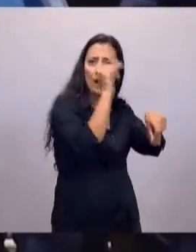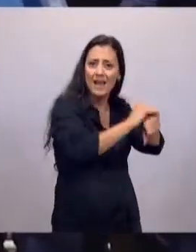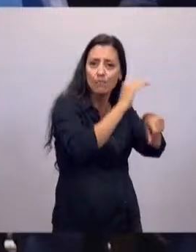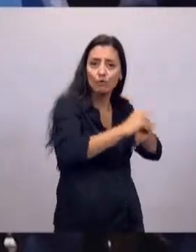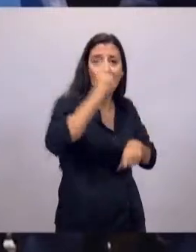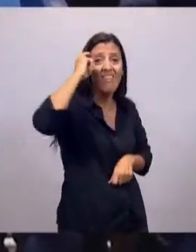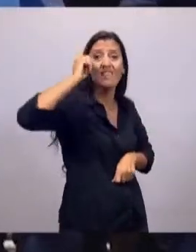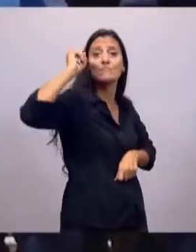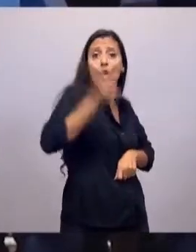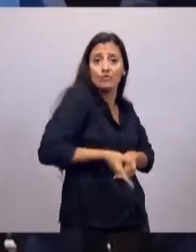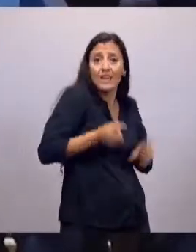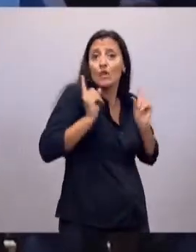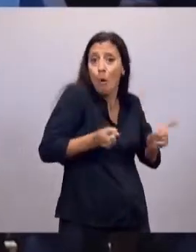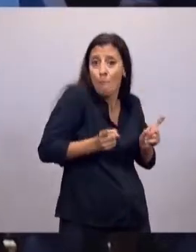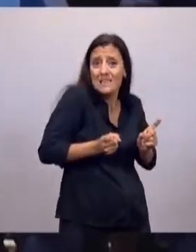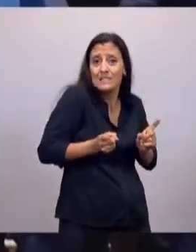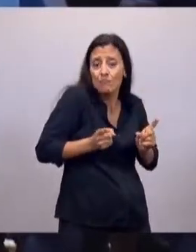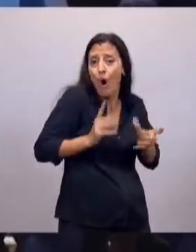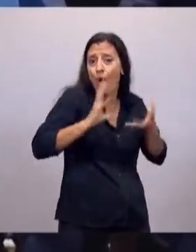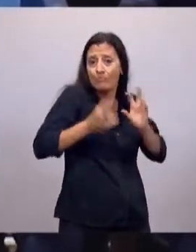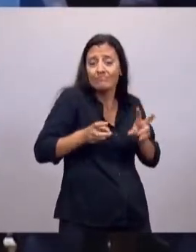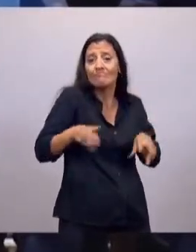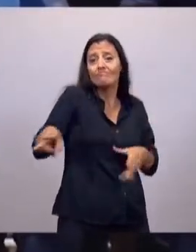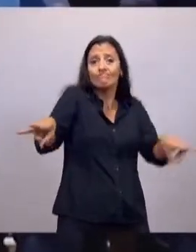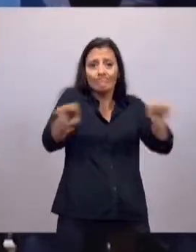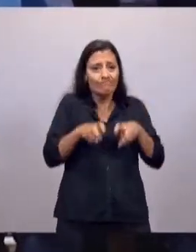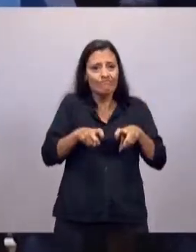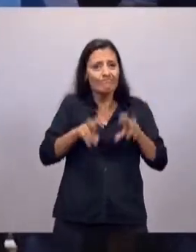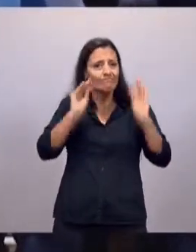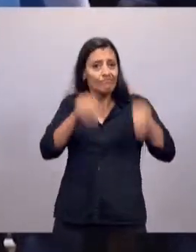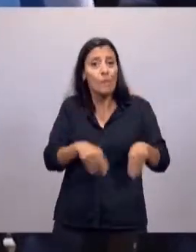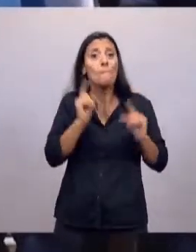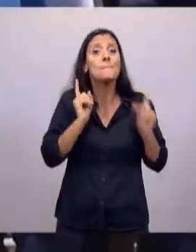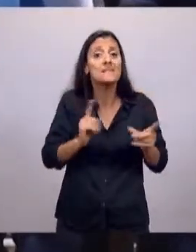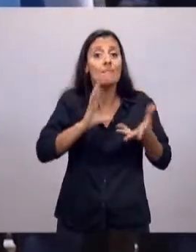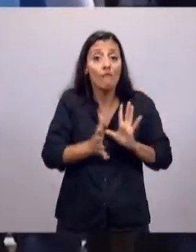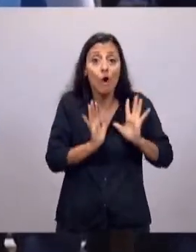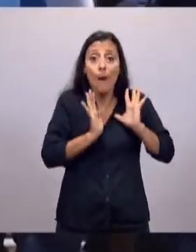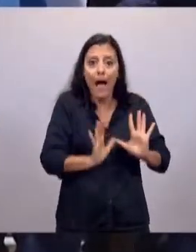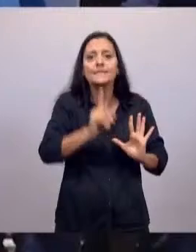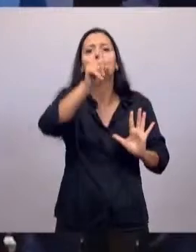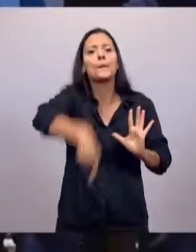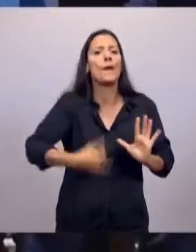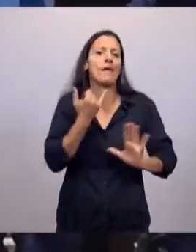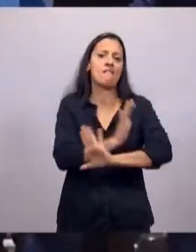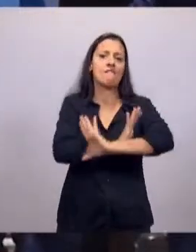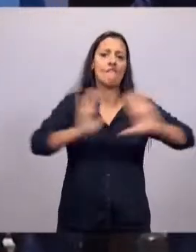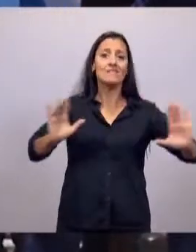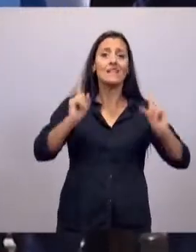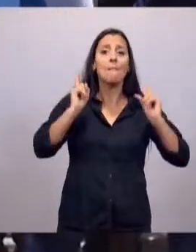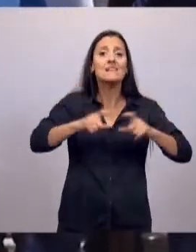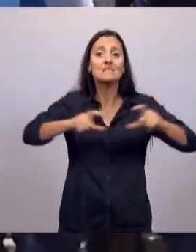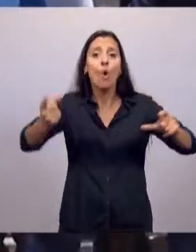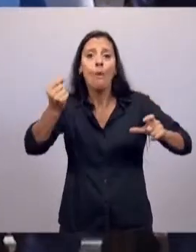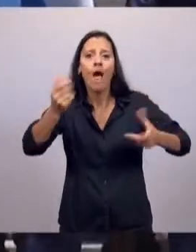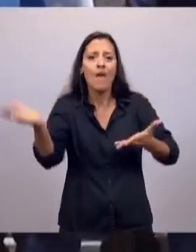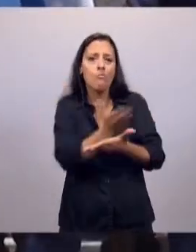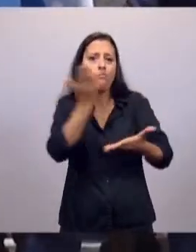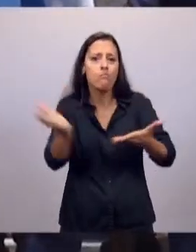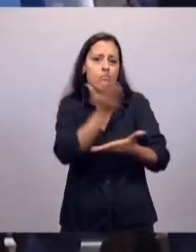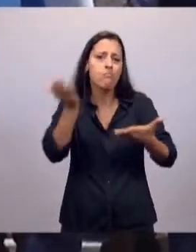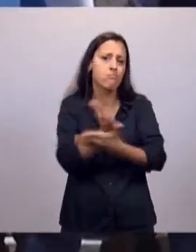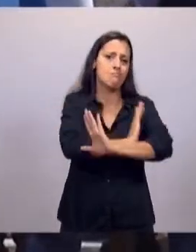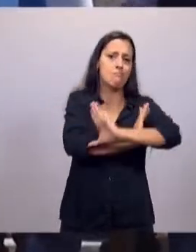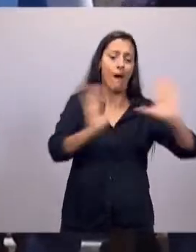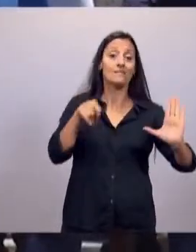puntos de déficit del mismo. De esta manera, se pondría fin a la emisión de dinero y con